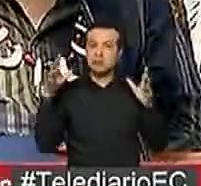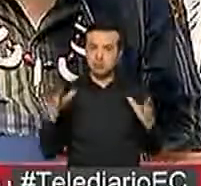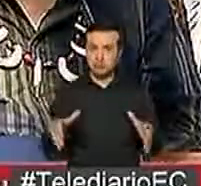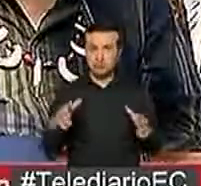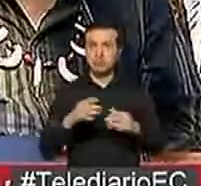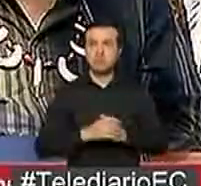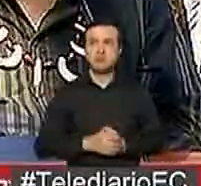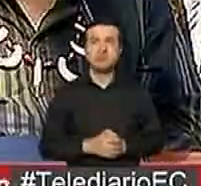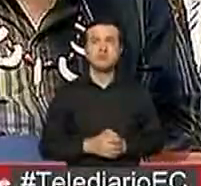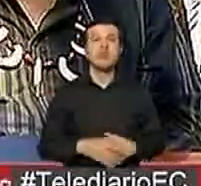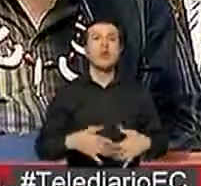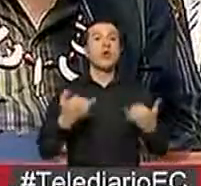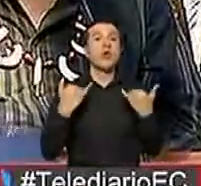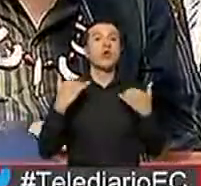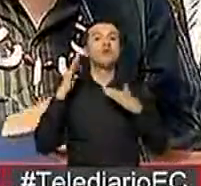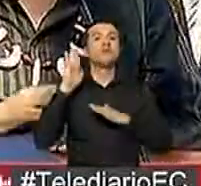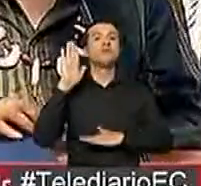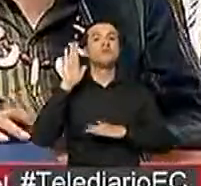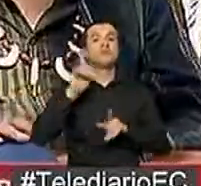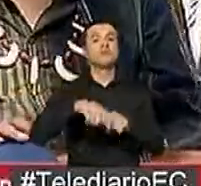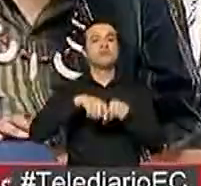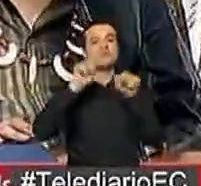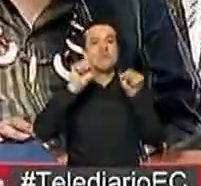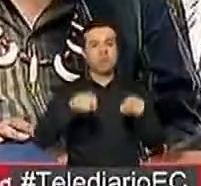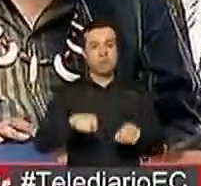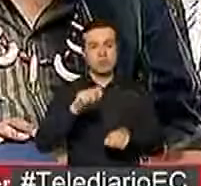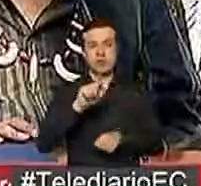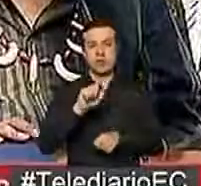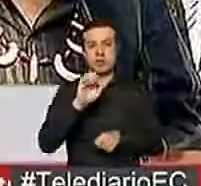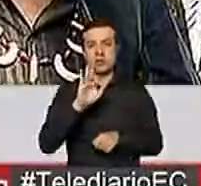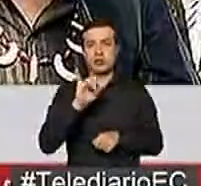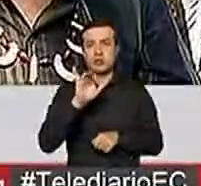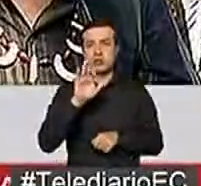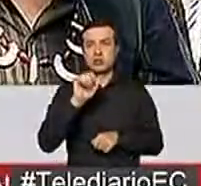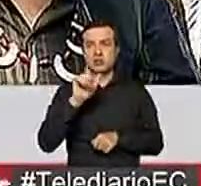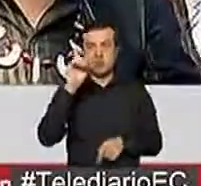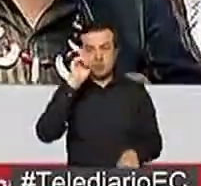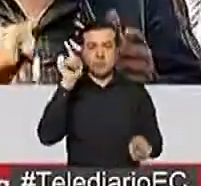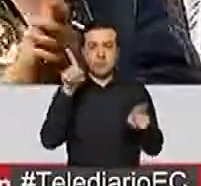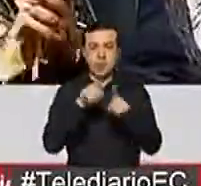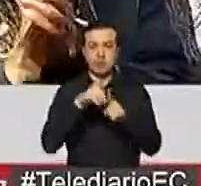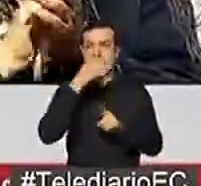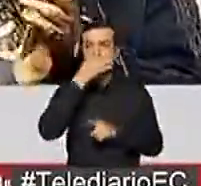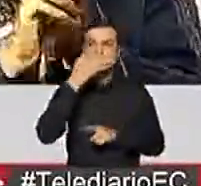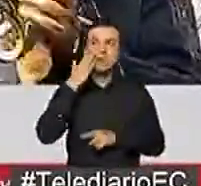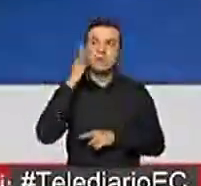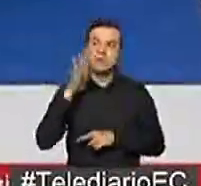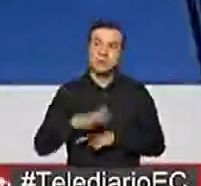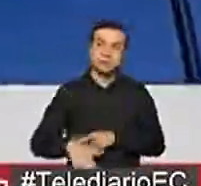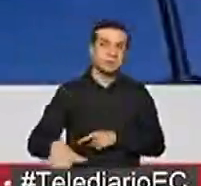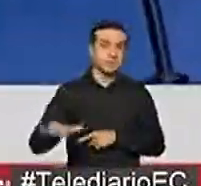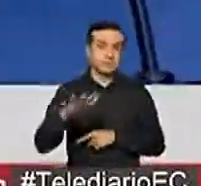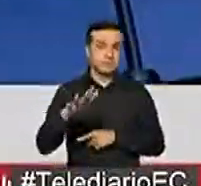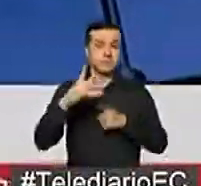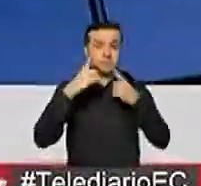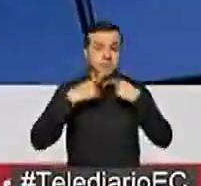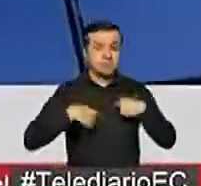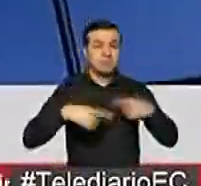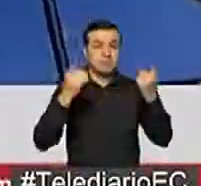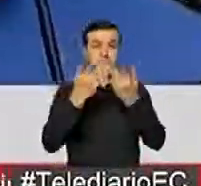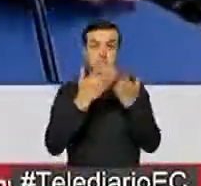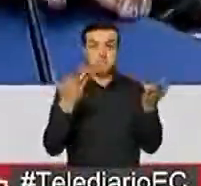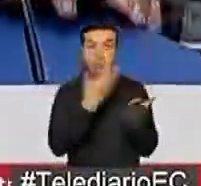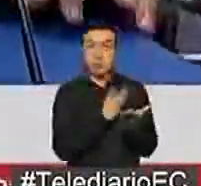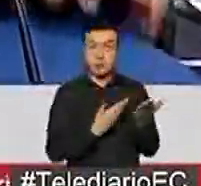Firmo este Pacto de Leticia, el Pacto por la Amazonía. Con esta declaración del